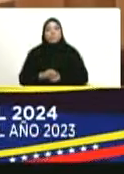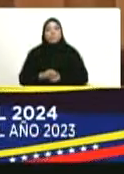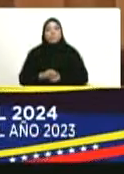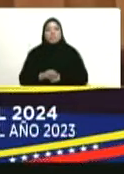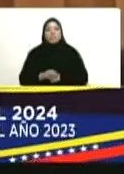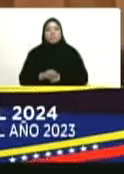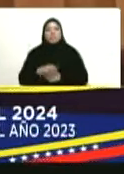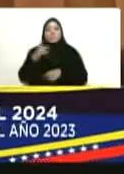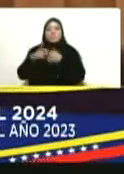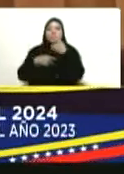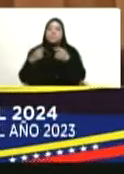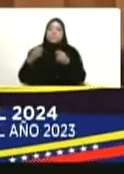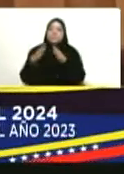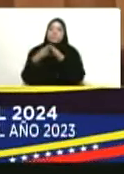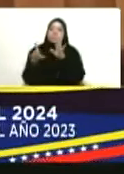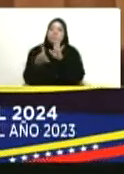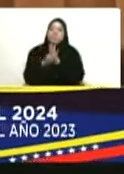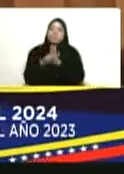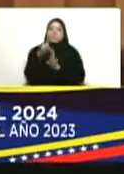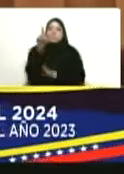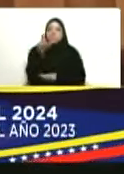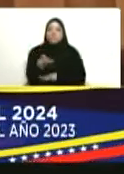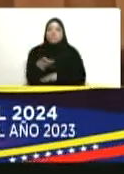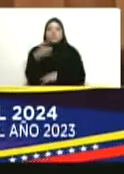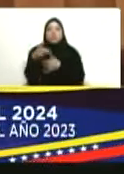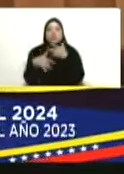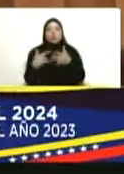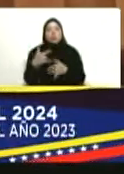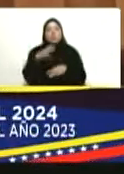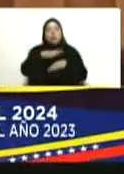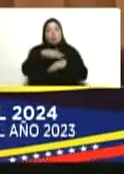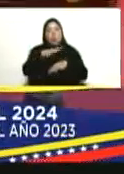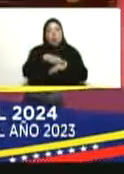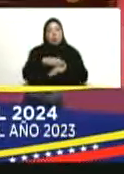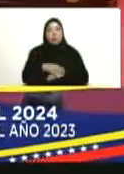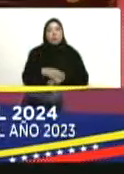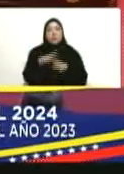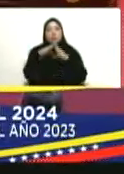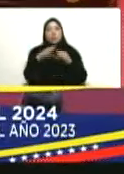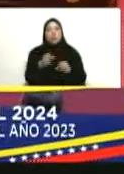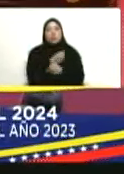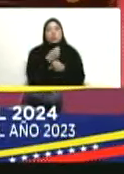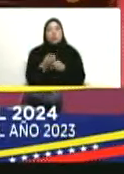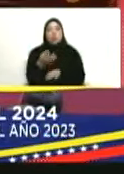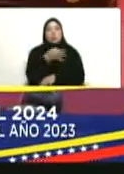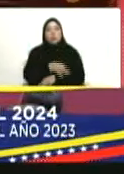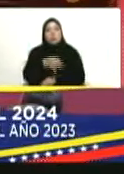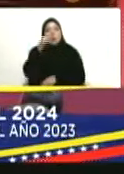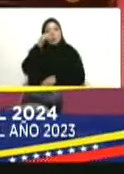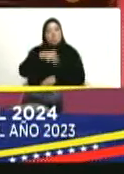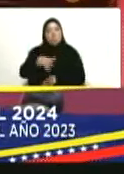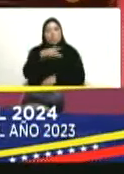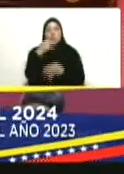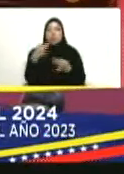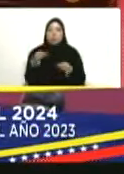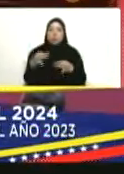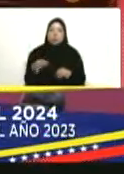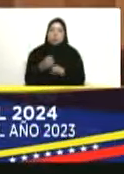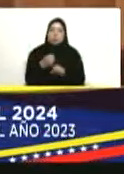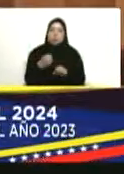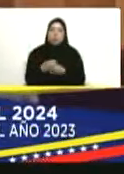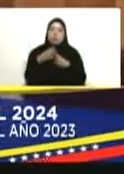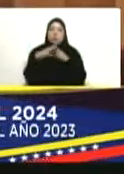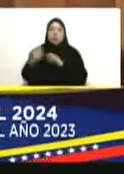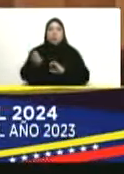del Palacio Federal Legislativo, allí están convocados todos los sectores sociales, el pueblo de a pie, todos